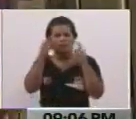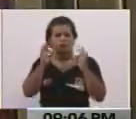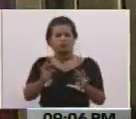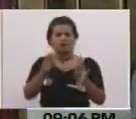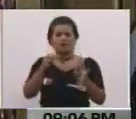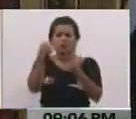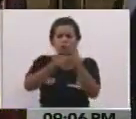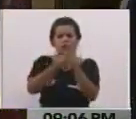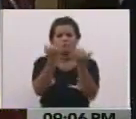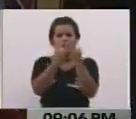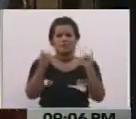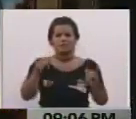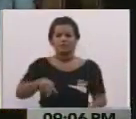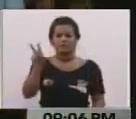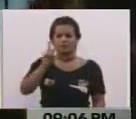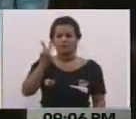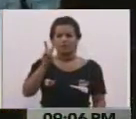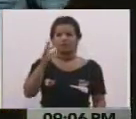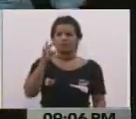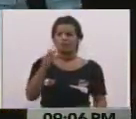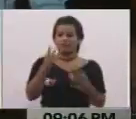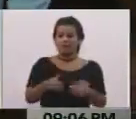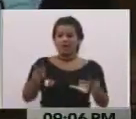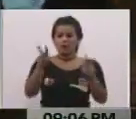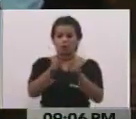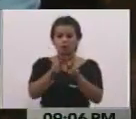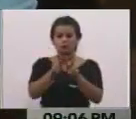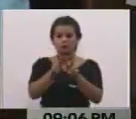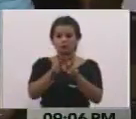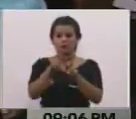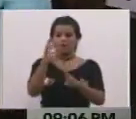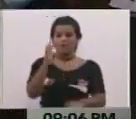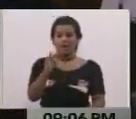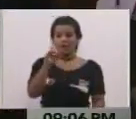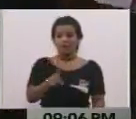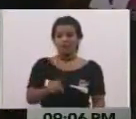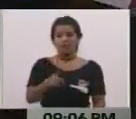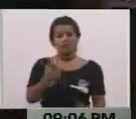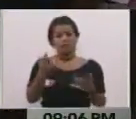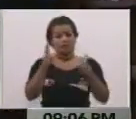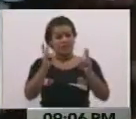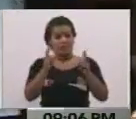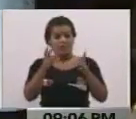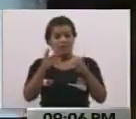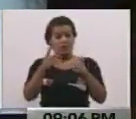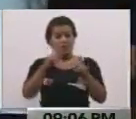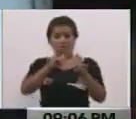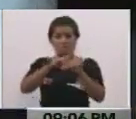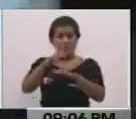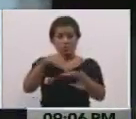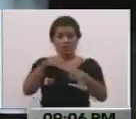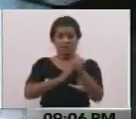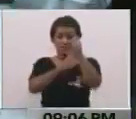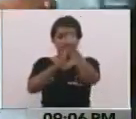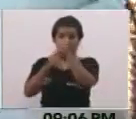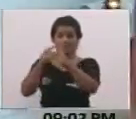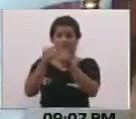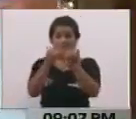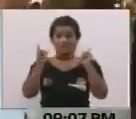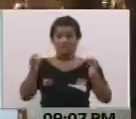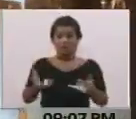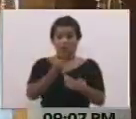país, y con ese valor y ese concepto de nuestros próceres independentistas, el jefe de